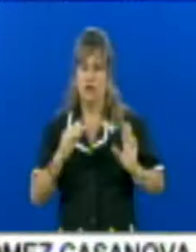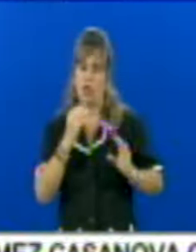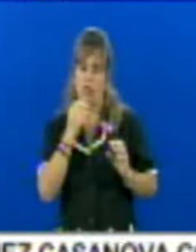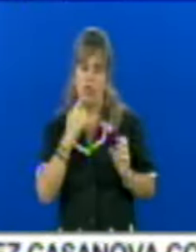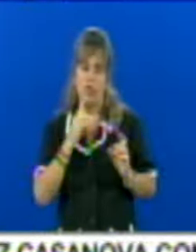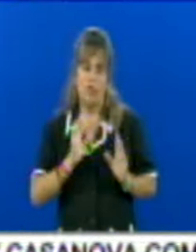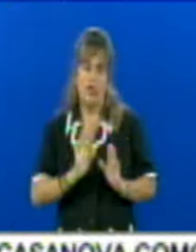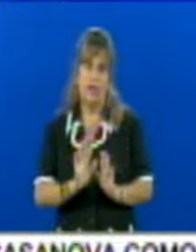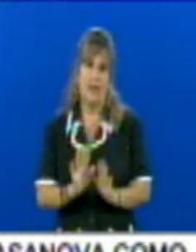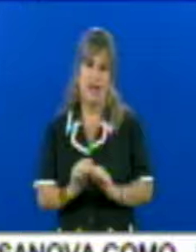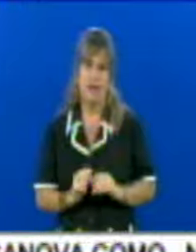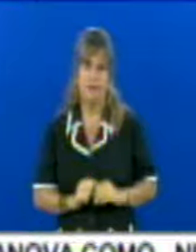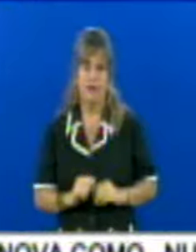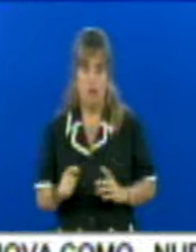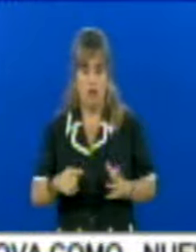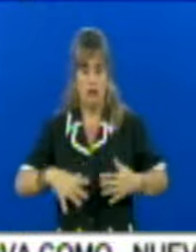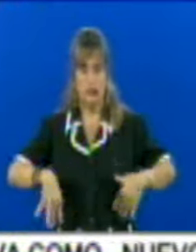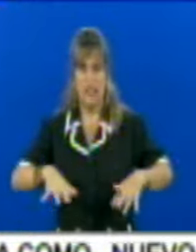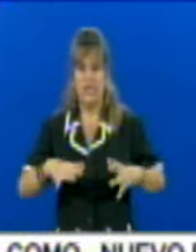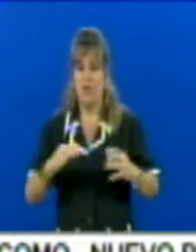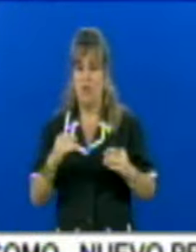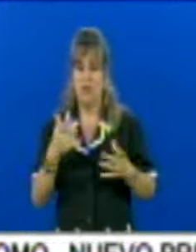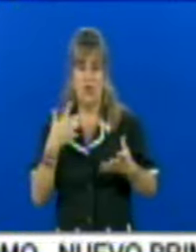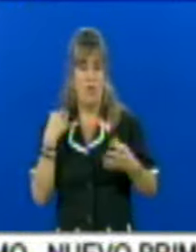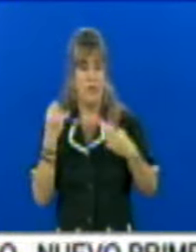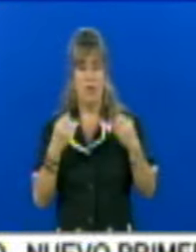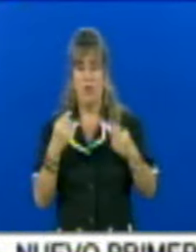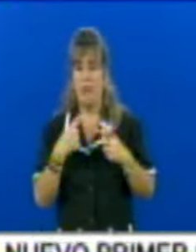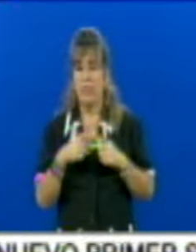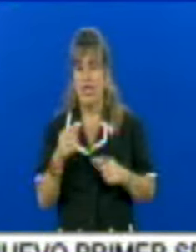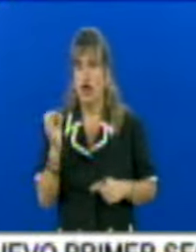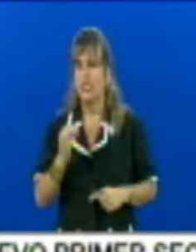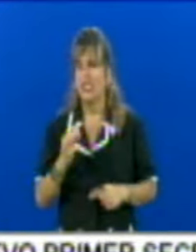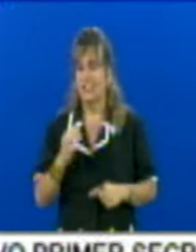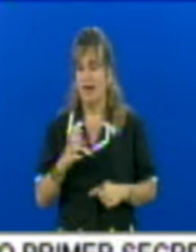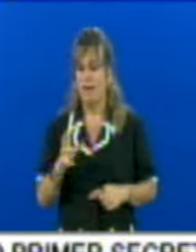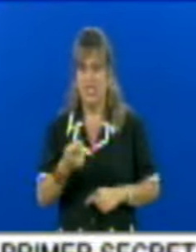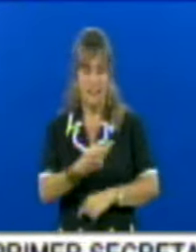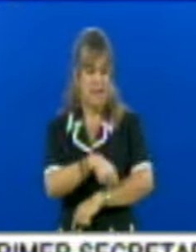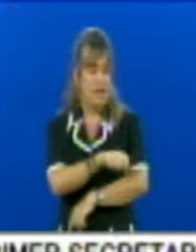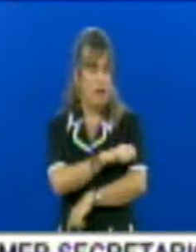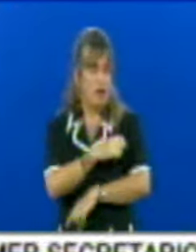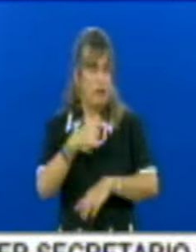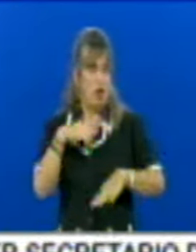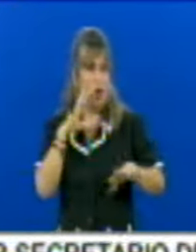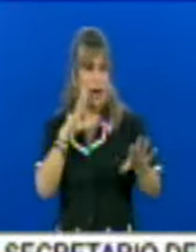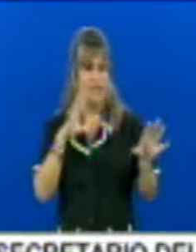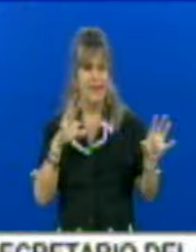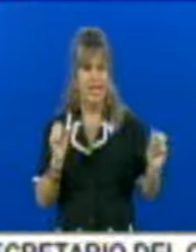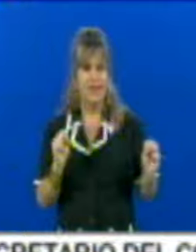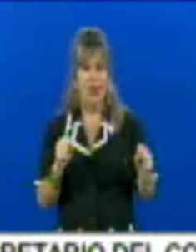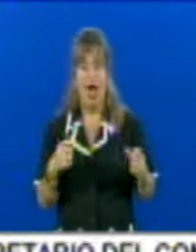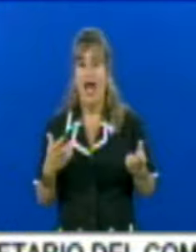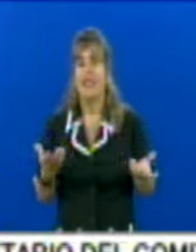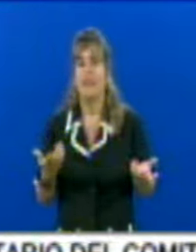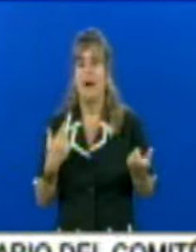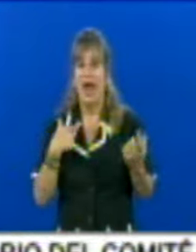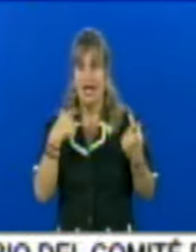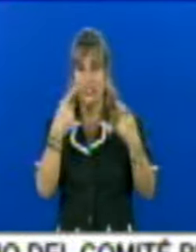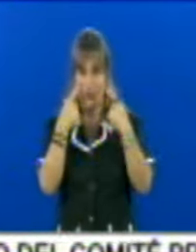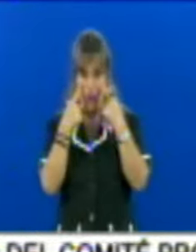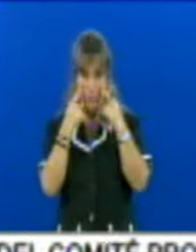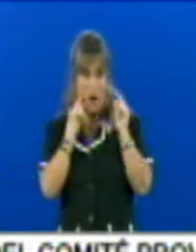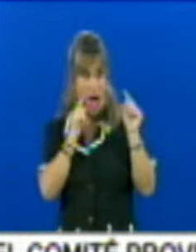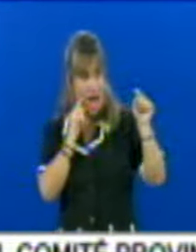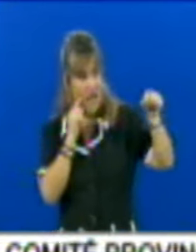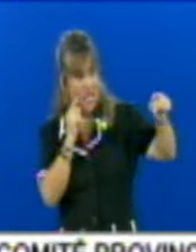no podemos negar que fue una situación de mucha tensión. Pero como siempre, el pueblo lo entendió. Porque además nos vio a las